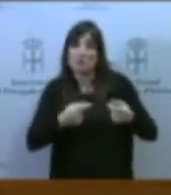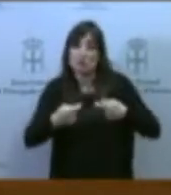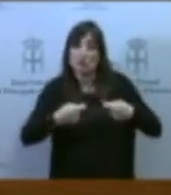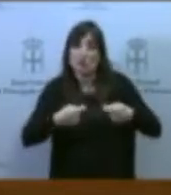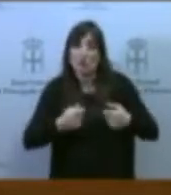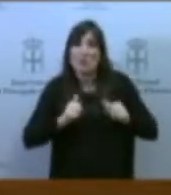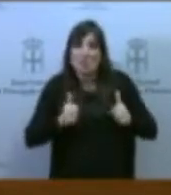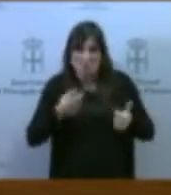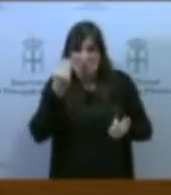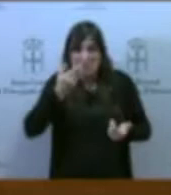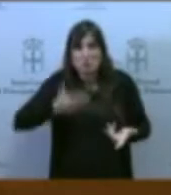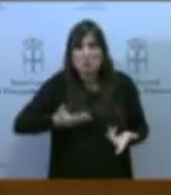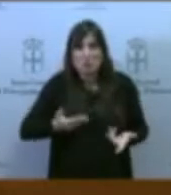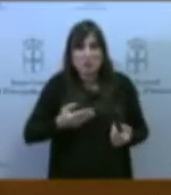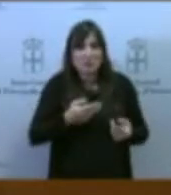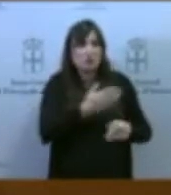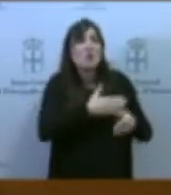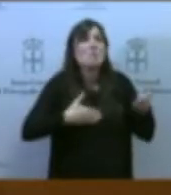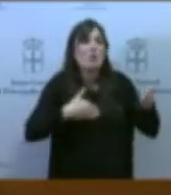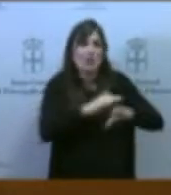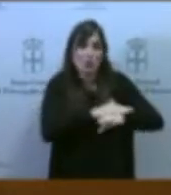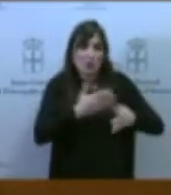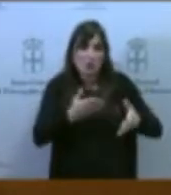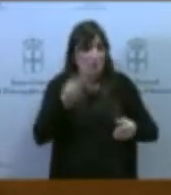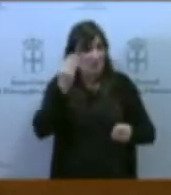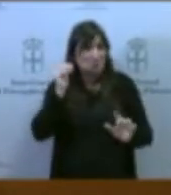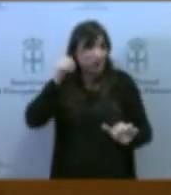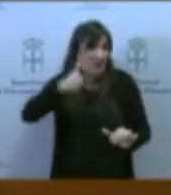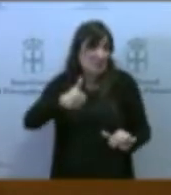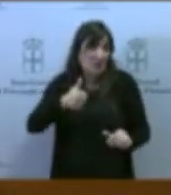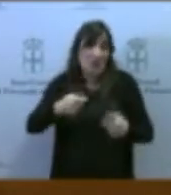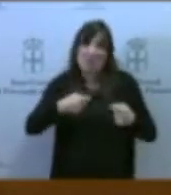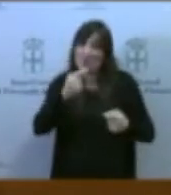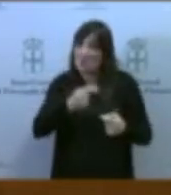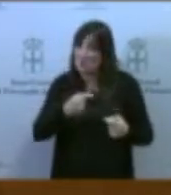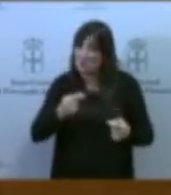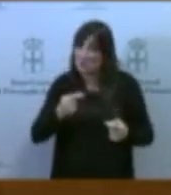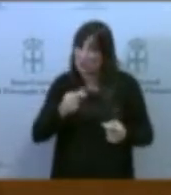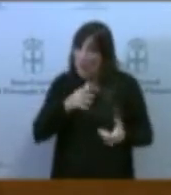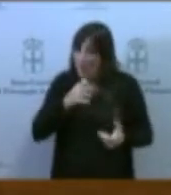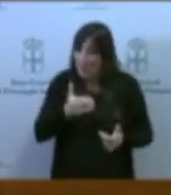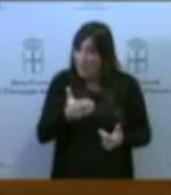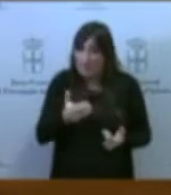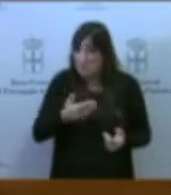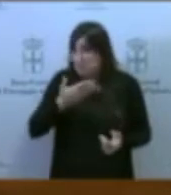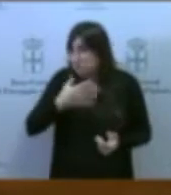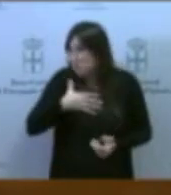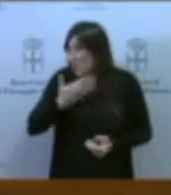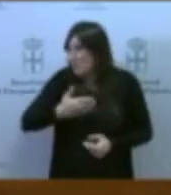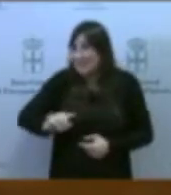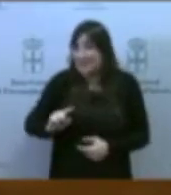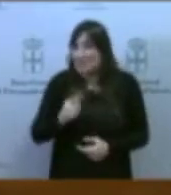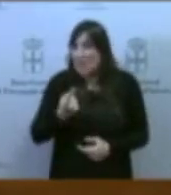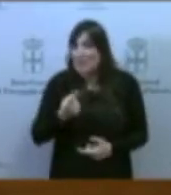importante de las que hubo en estos 4 años. La más importante porque es su último gobierno y